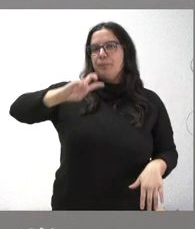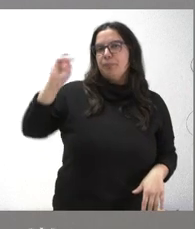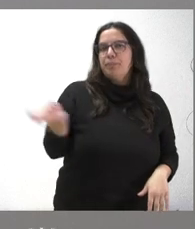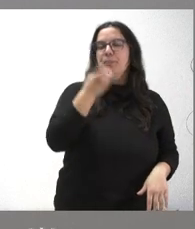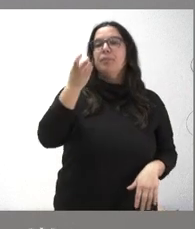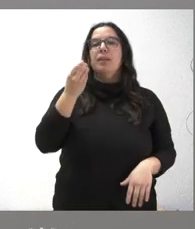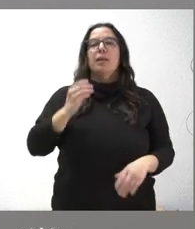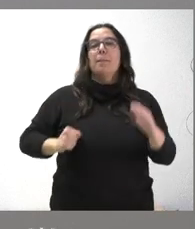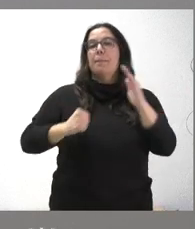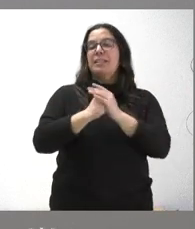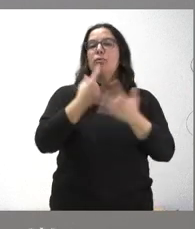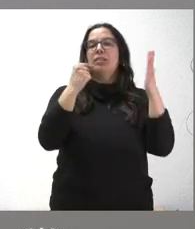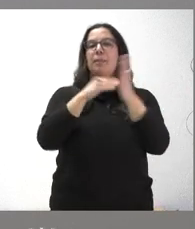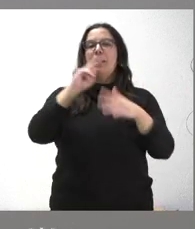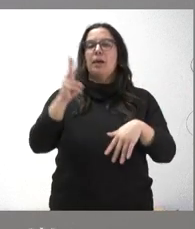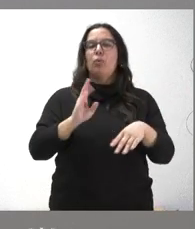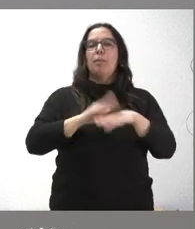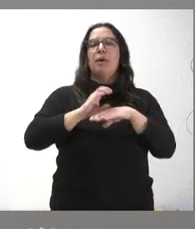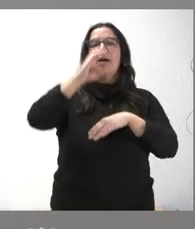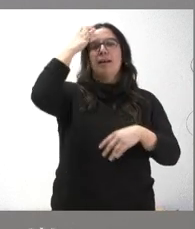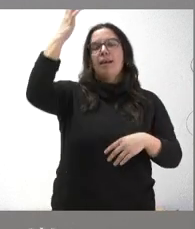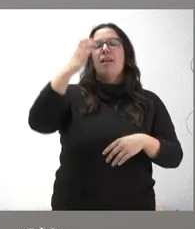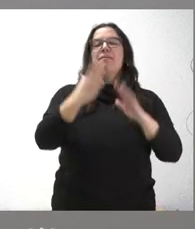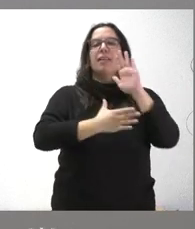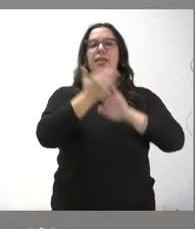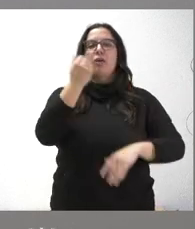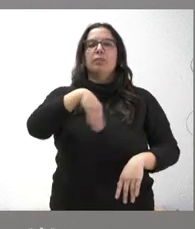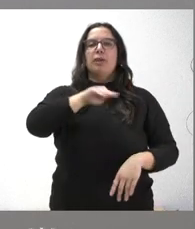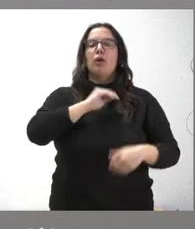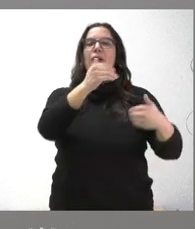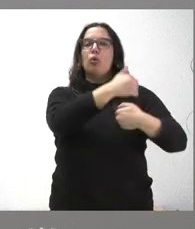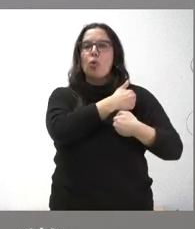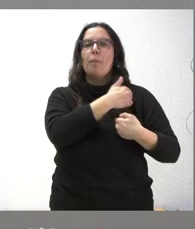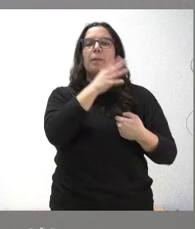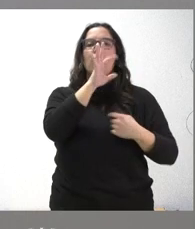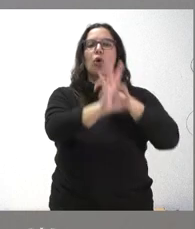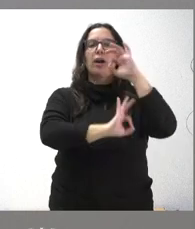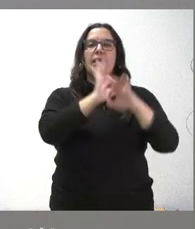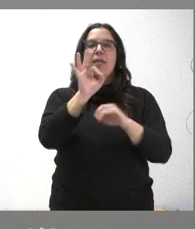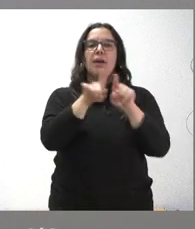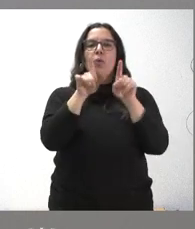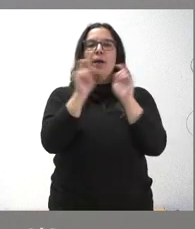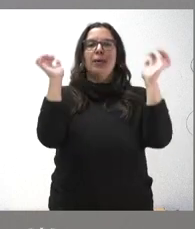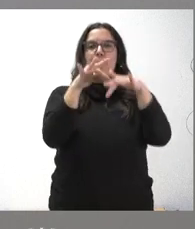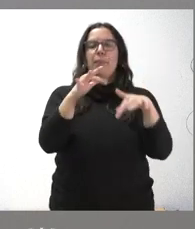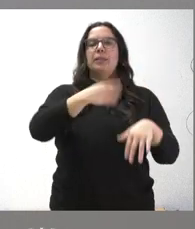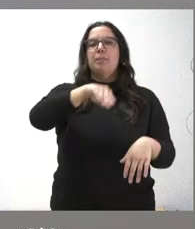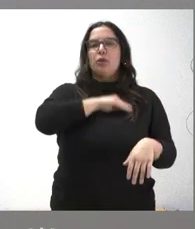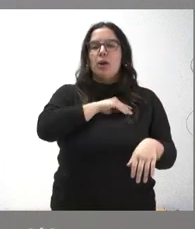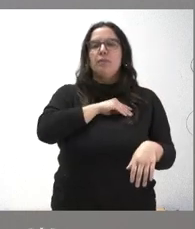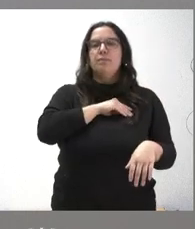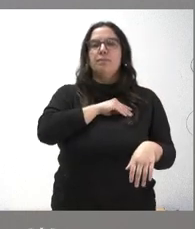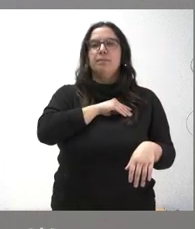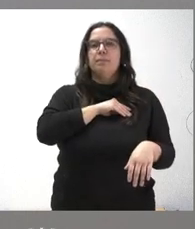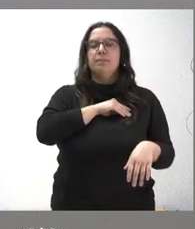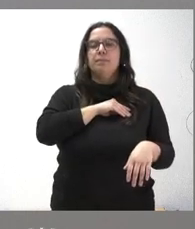60.000 para la real federación española de rugby para financiar los gastos derivados de la concentración de la selección española